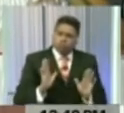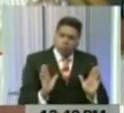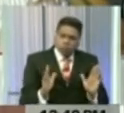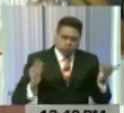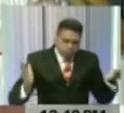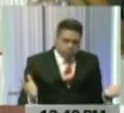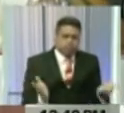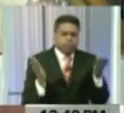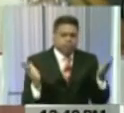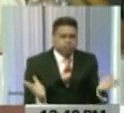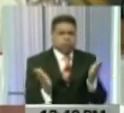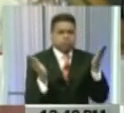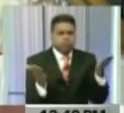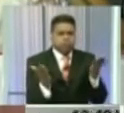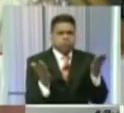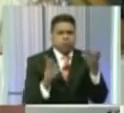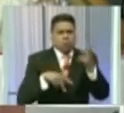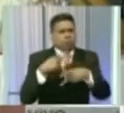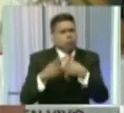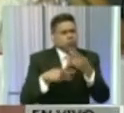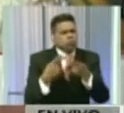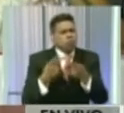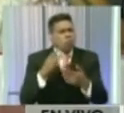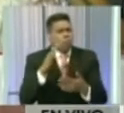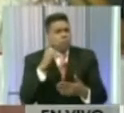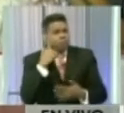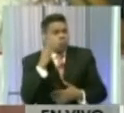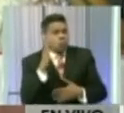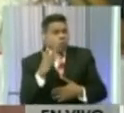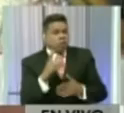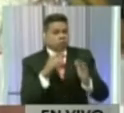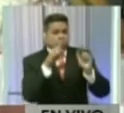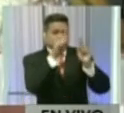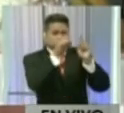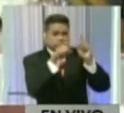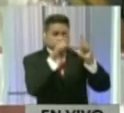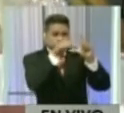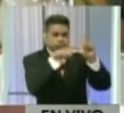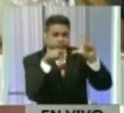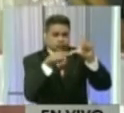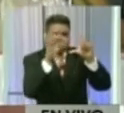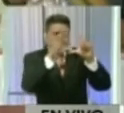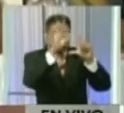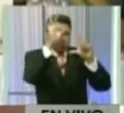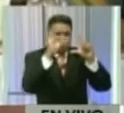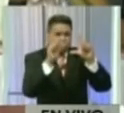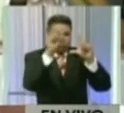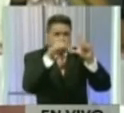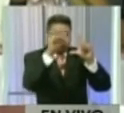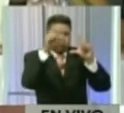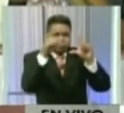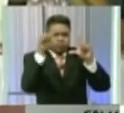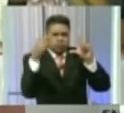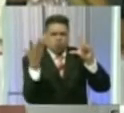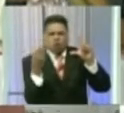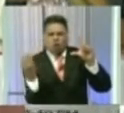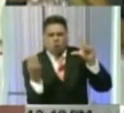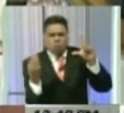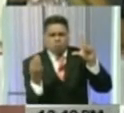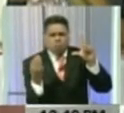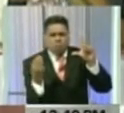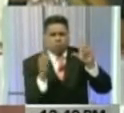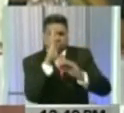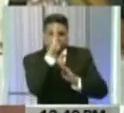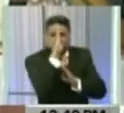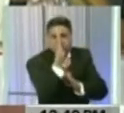impulsar hacia una economía productiva, cuidando los indicadores de lo que hemos alcanzado con la revolución? Ese es el reto que tenemos nosotros, ese es el